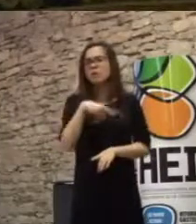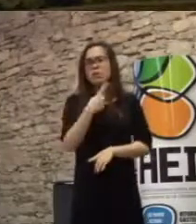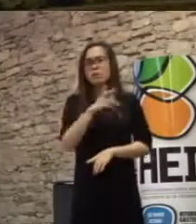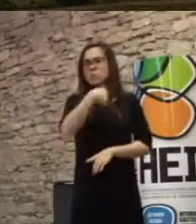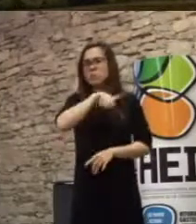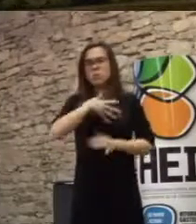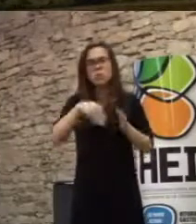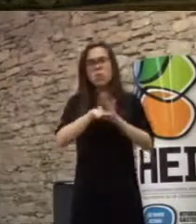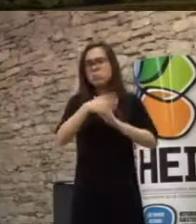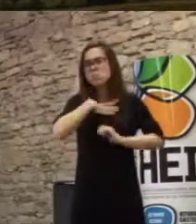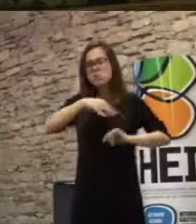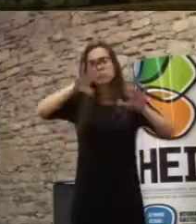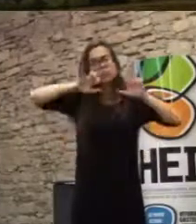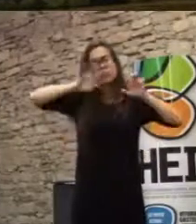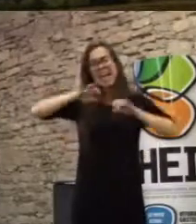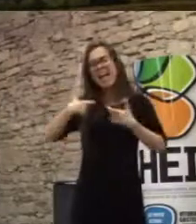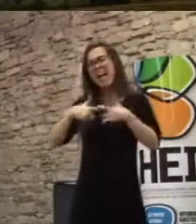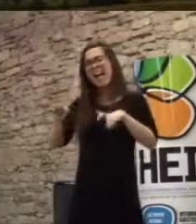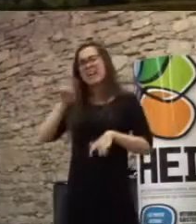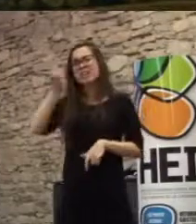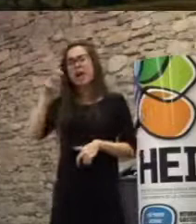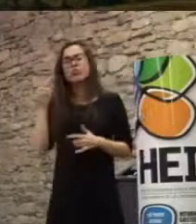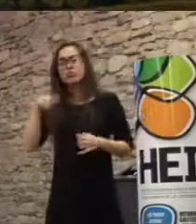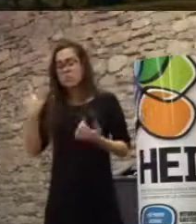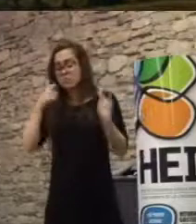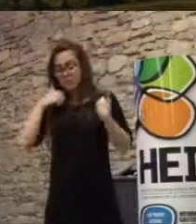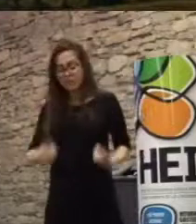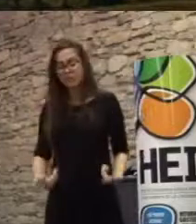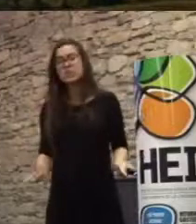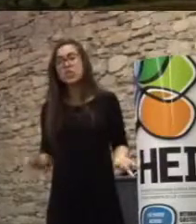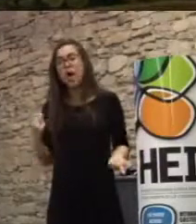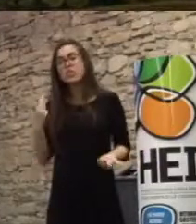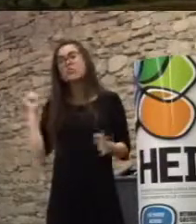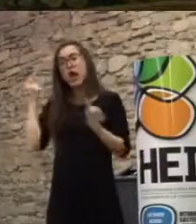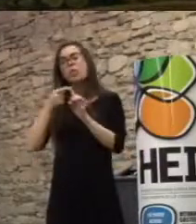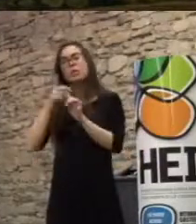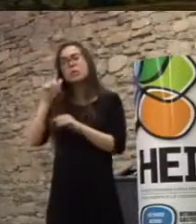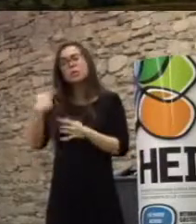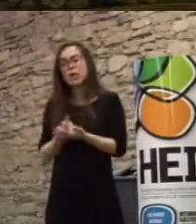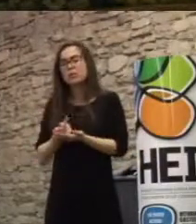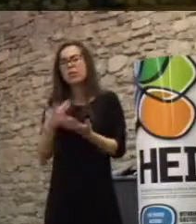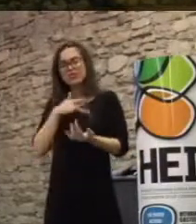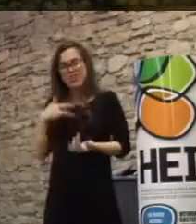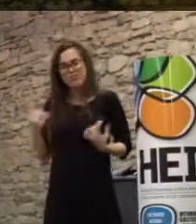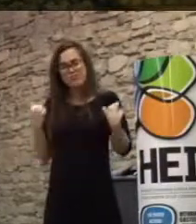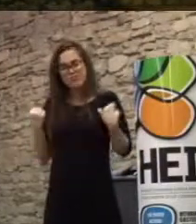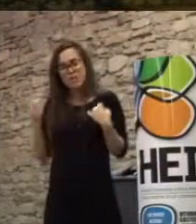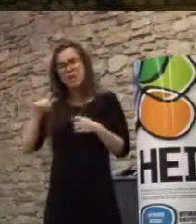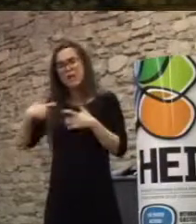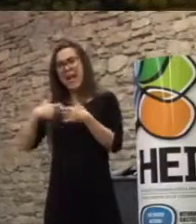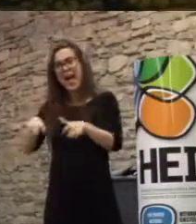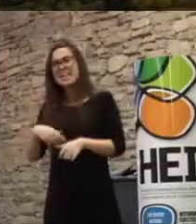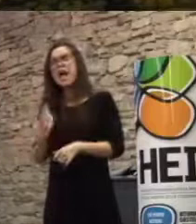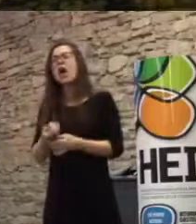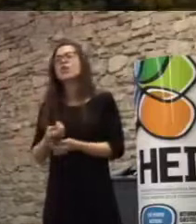tenéis otra área en el cual es el vuestro cuerpo físico hay que trabajar ahí tener una meta y de salud si tenéis otra área que es el área de los hobbies es